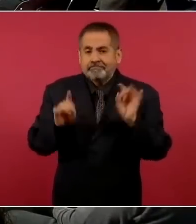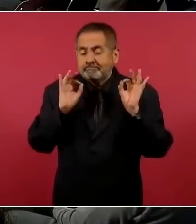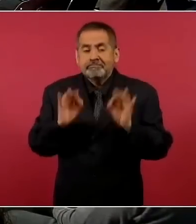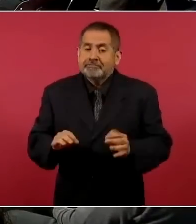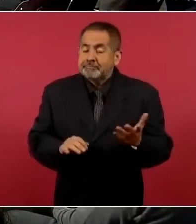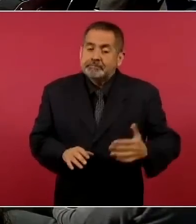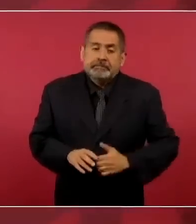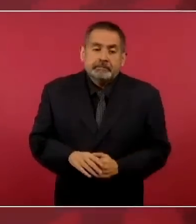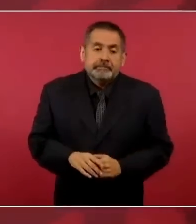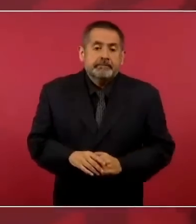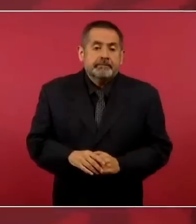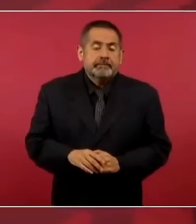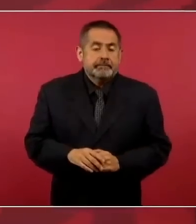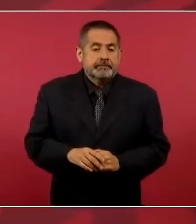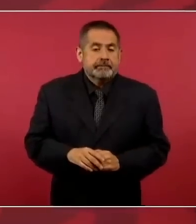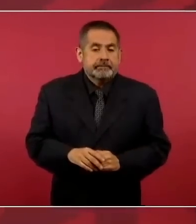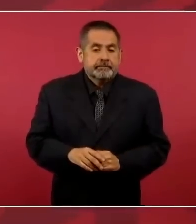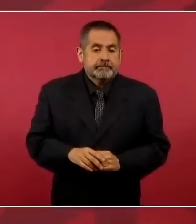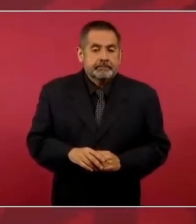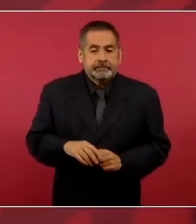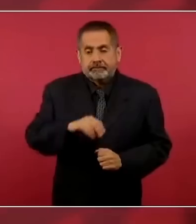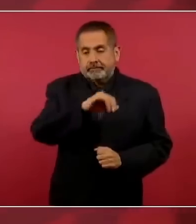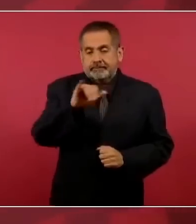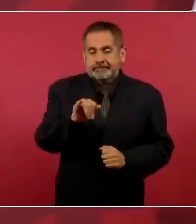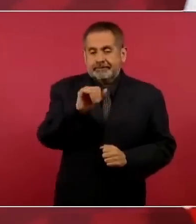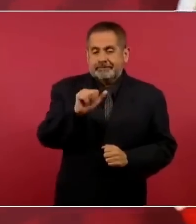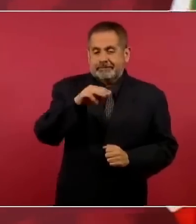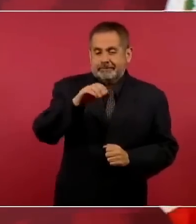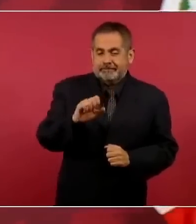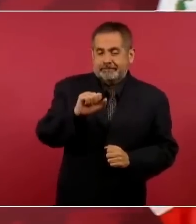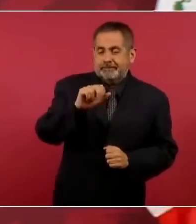y Jaime Avilés,